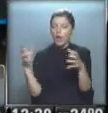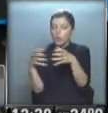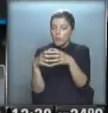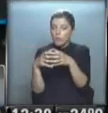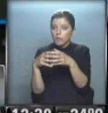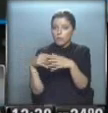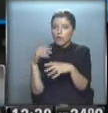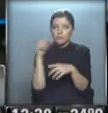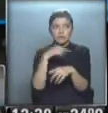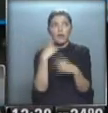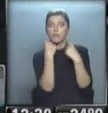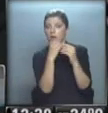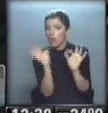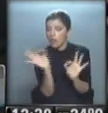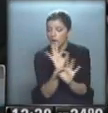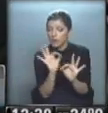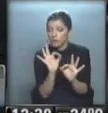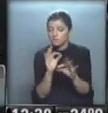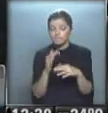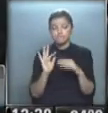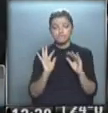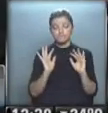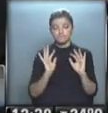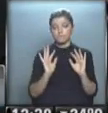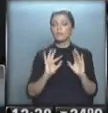al respecto. No, y además